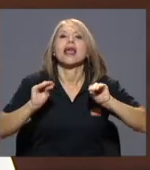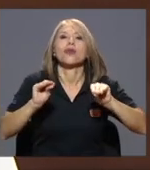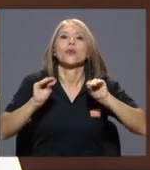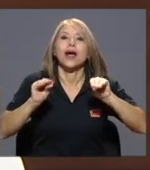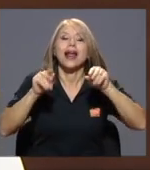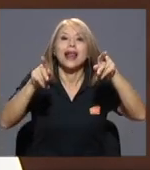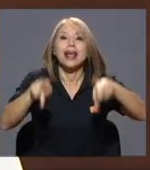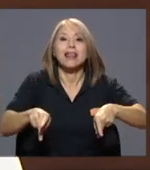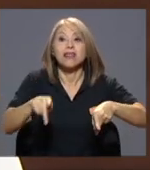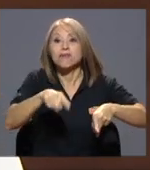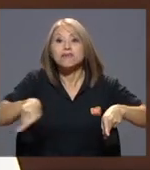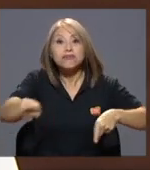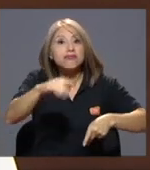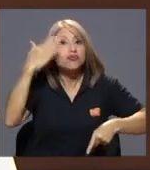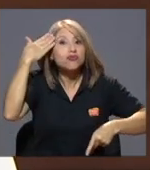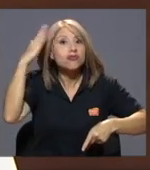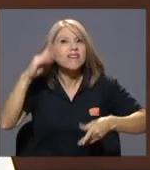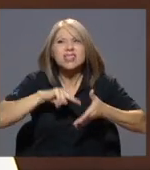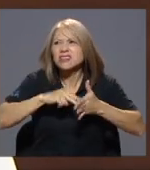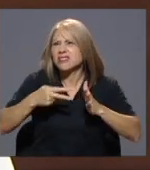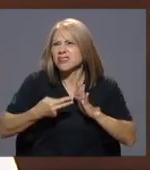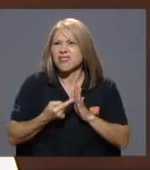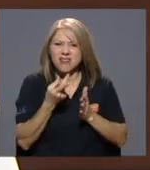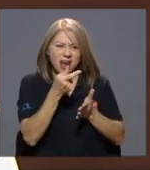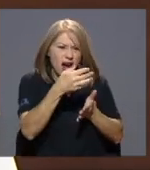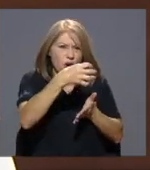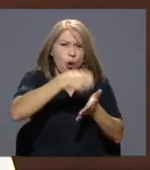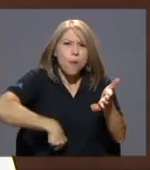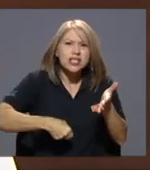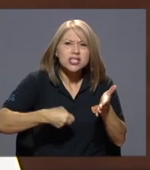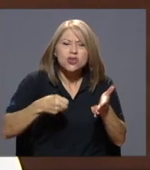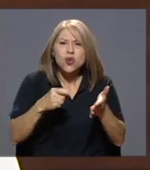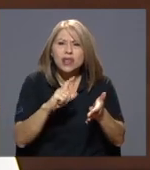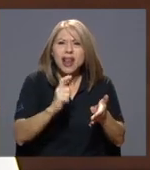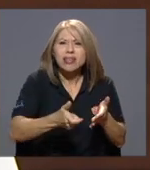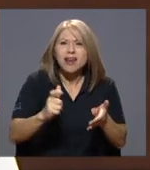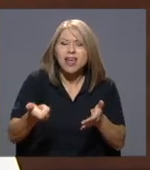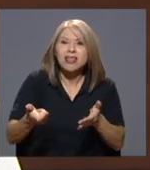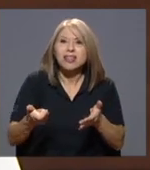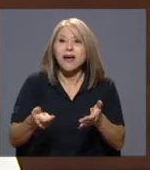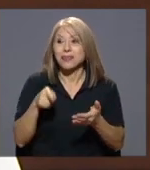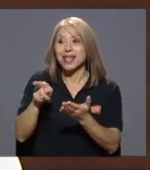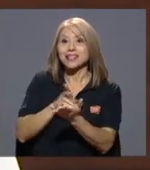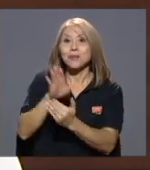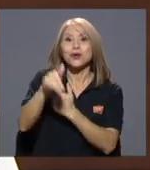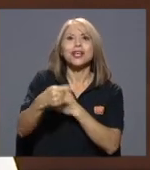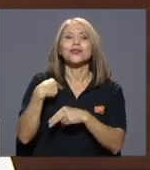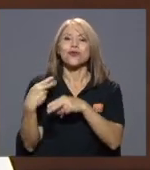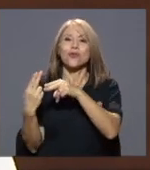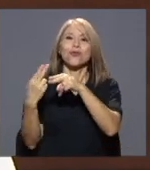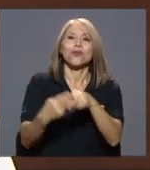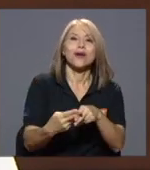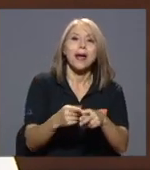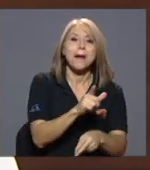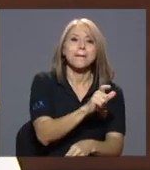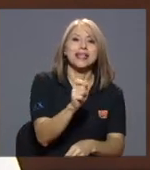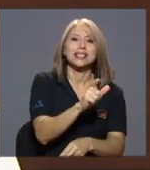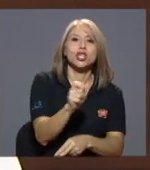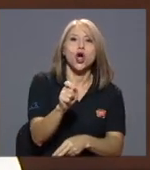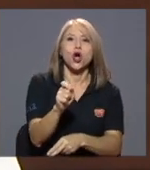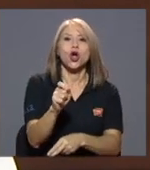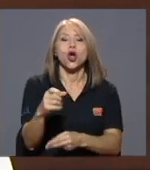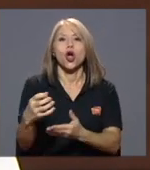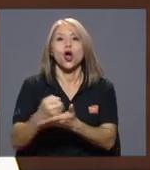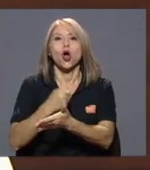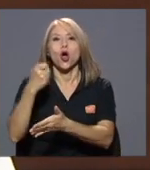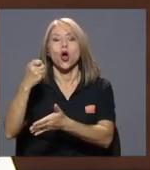personas no saben esto, de qué es esto de la comisión de la tarjeta. Más, yo le he puesto al proyecto Pensión Comisión, ¿verdad? Para tratar